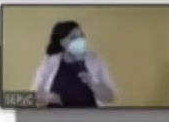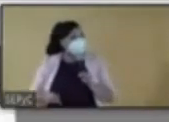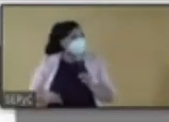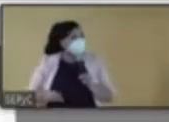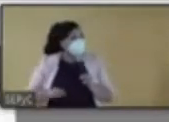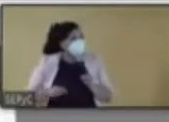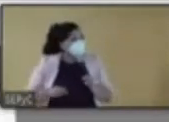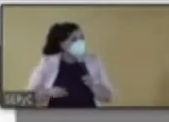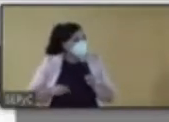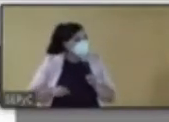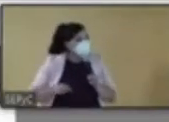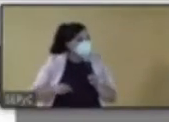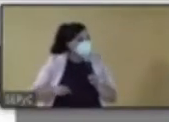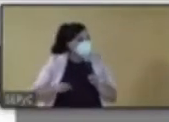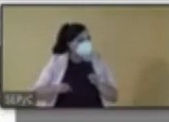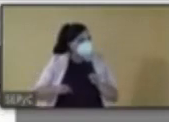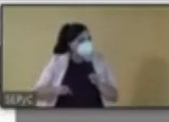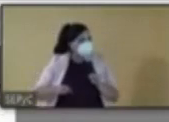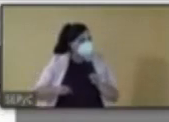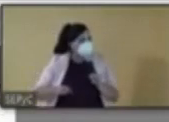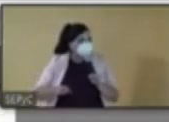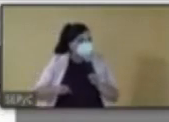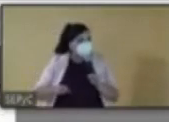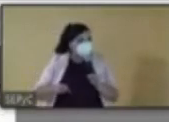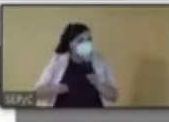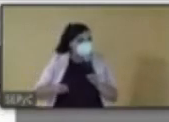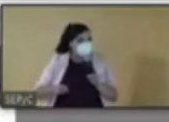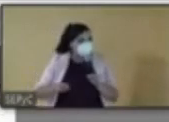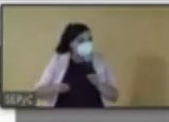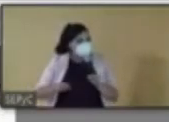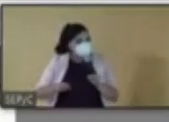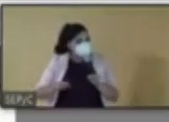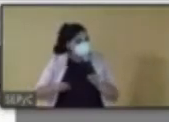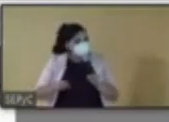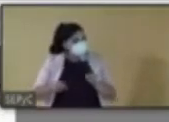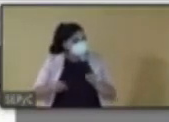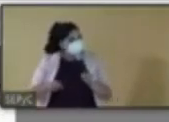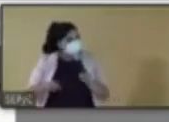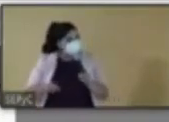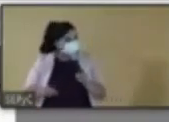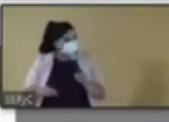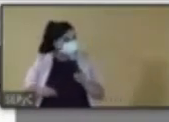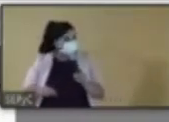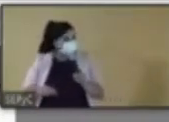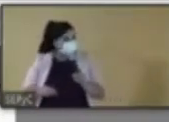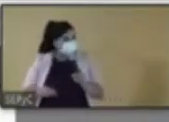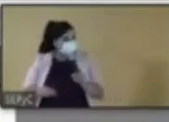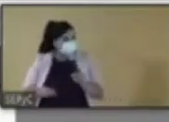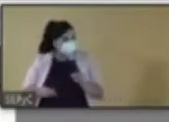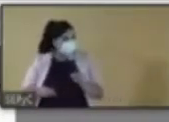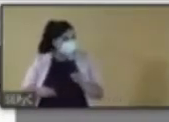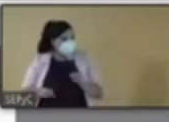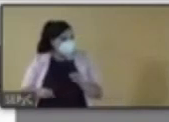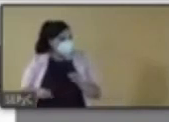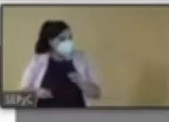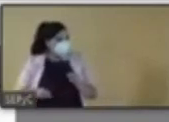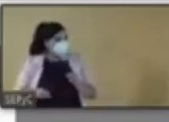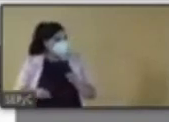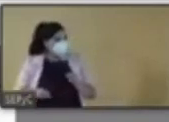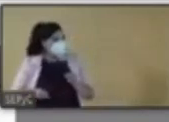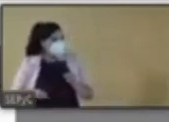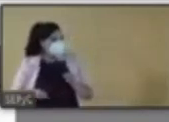contraseña. Leo las condiciones generales para que me estatuyen en este apartado y le doy clic a